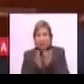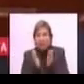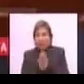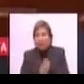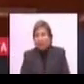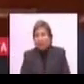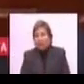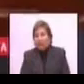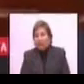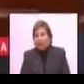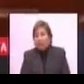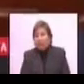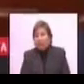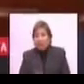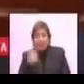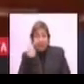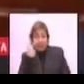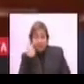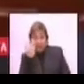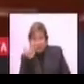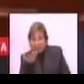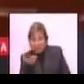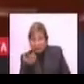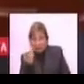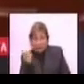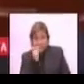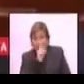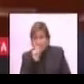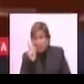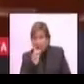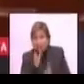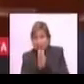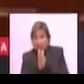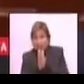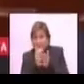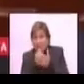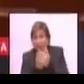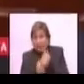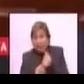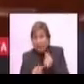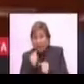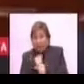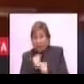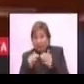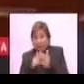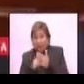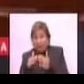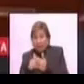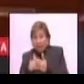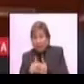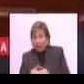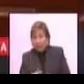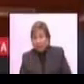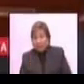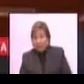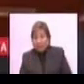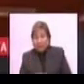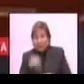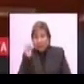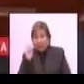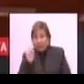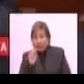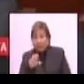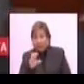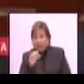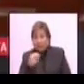educativa. Al darse cuenta que no se puede estar pidiendo una cuestión de confianza para bloquear una cuestión de censura,